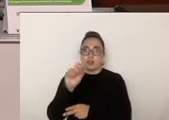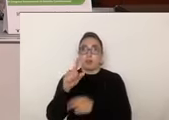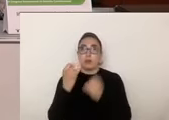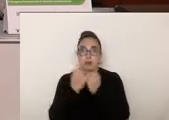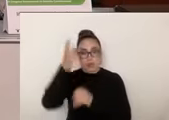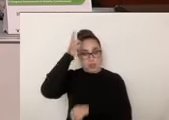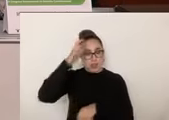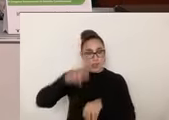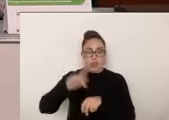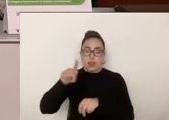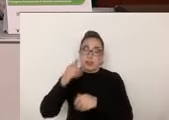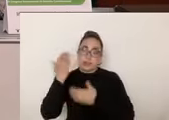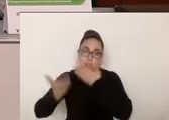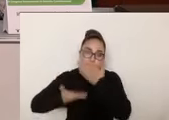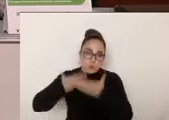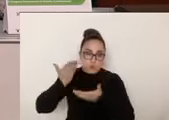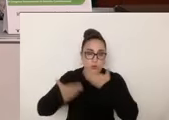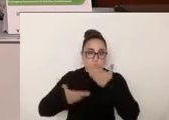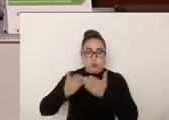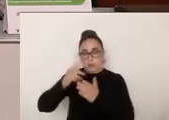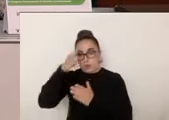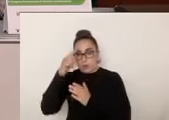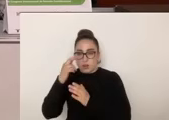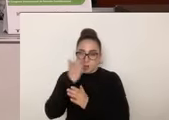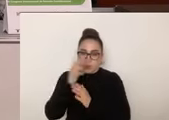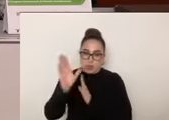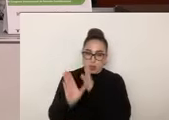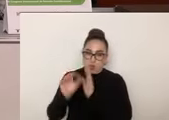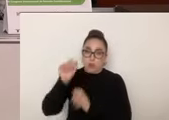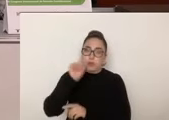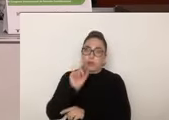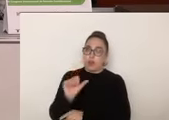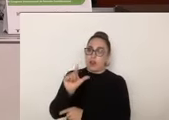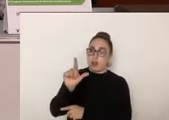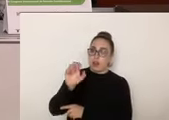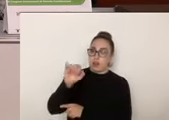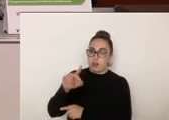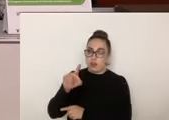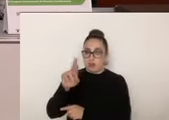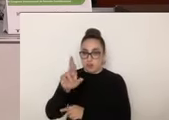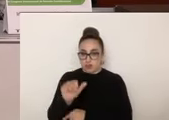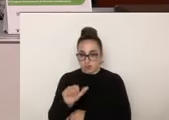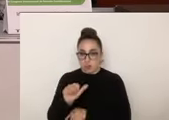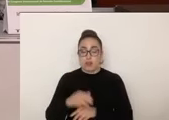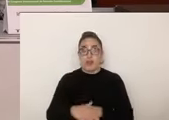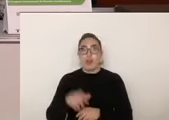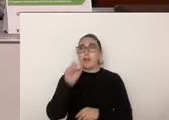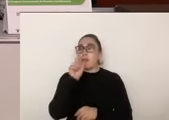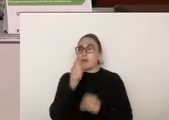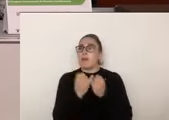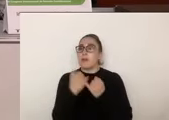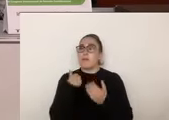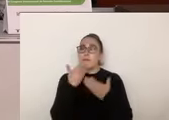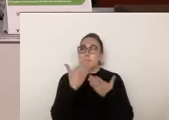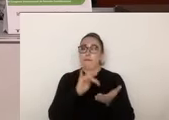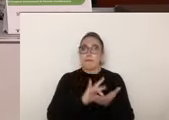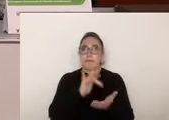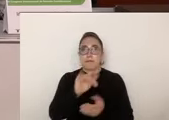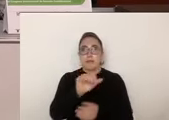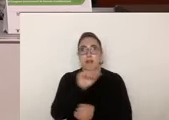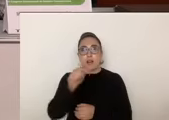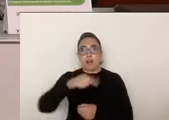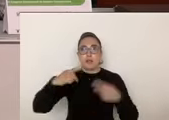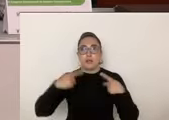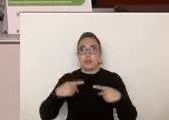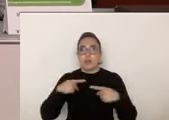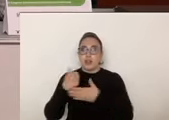Estudios Constitucionales, Alejandra Martínez. Y también quisiera agradecer a quienes nos ayudan